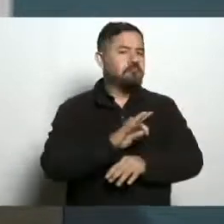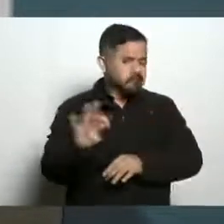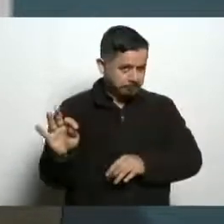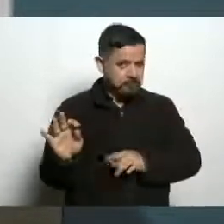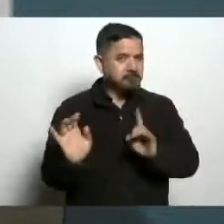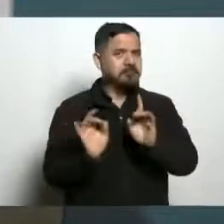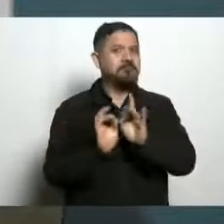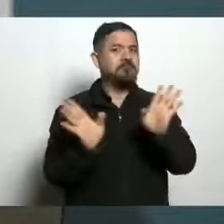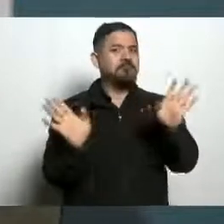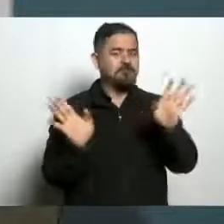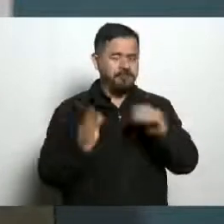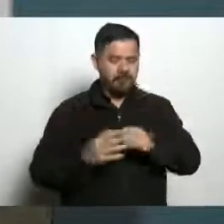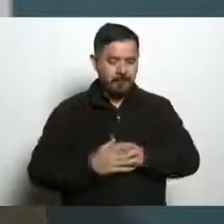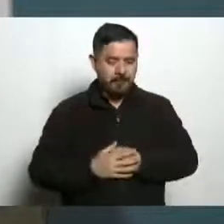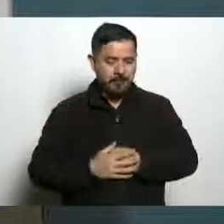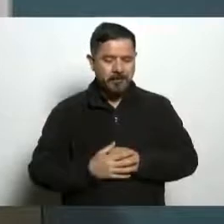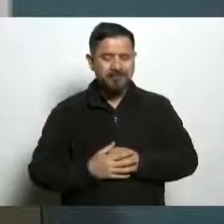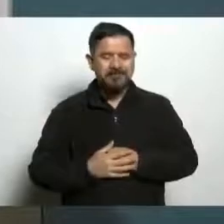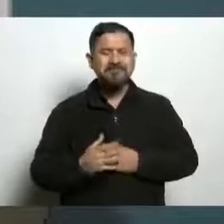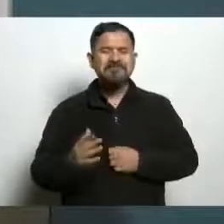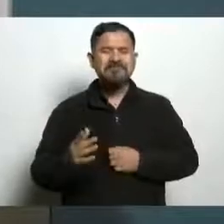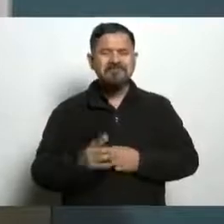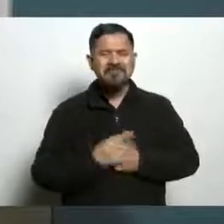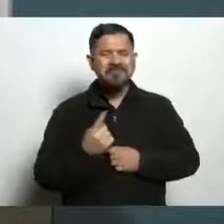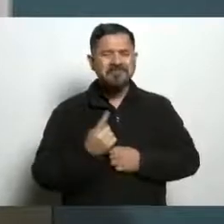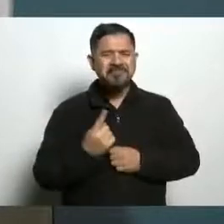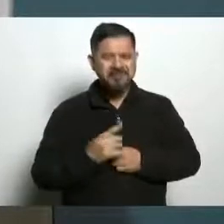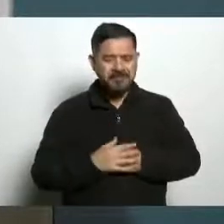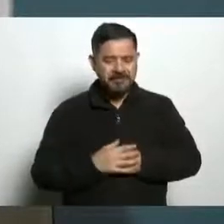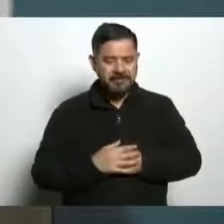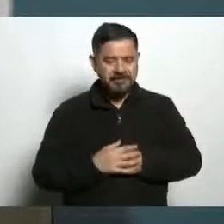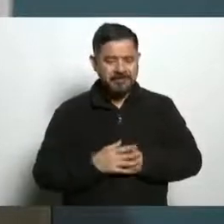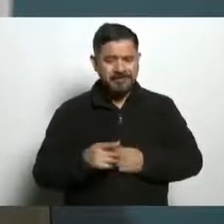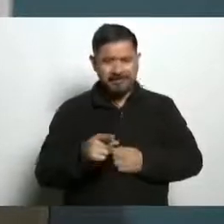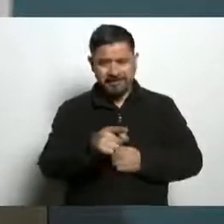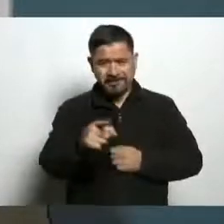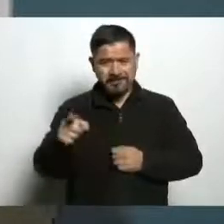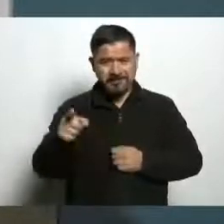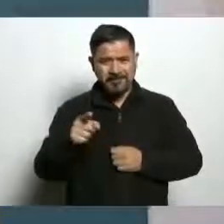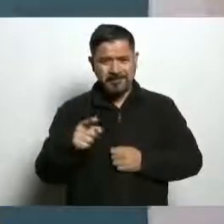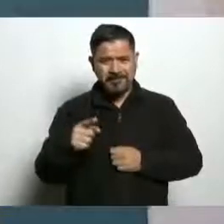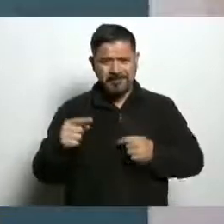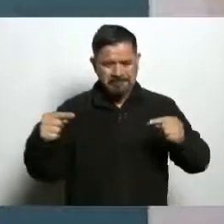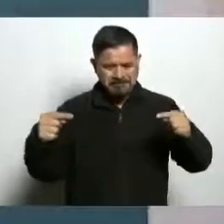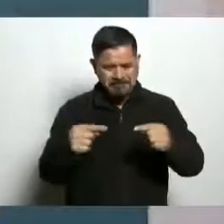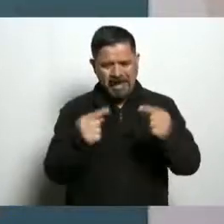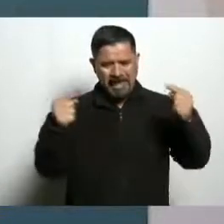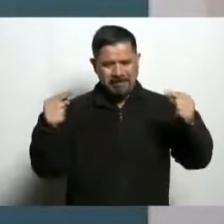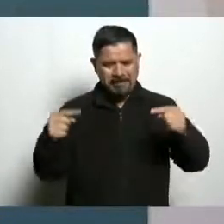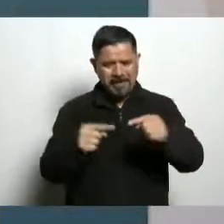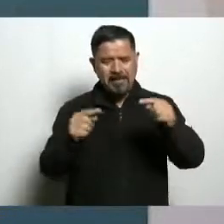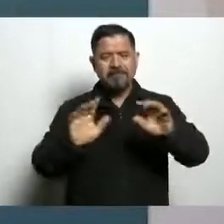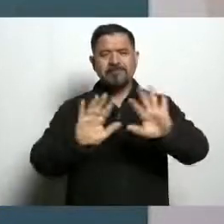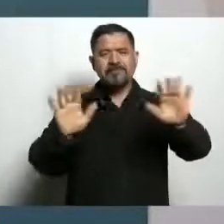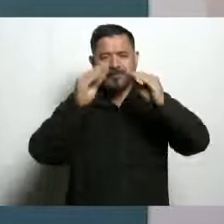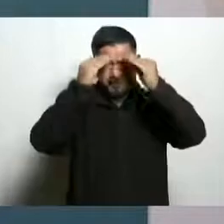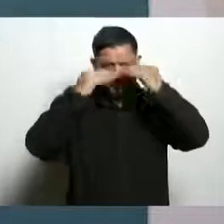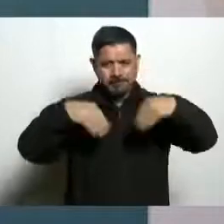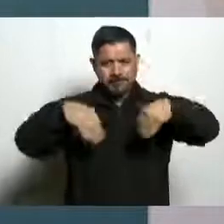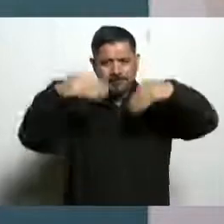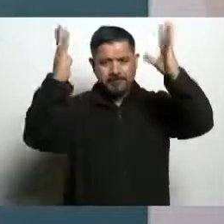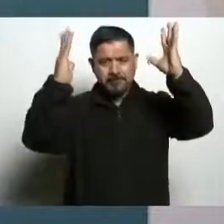que se quede atrás la confrontación y que